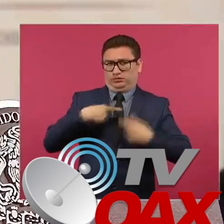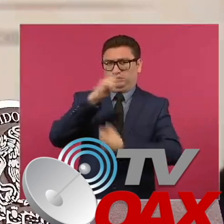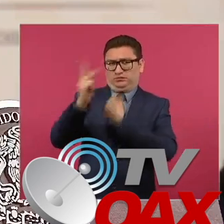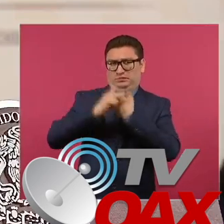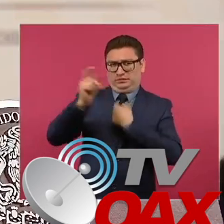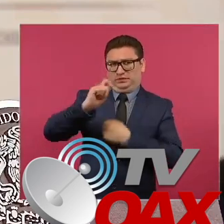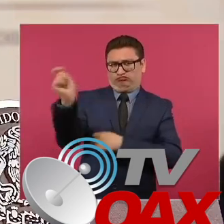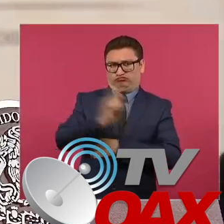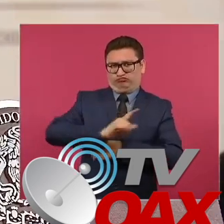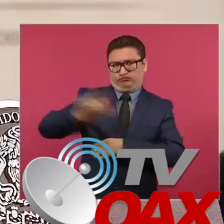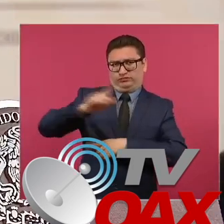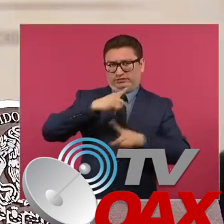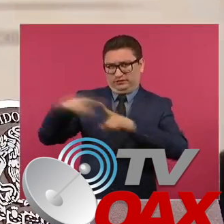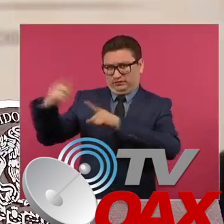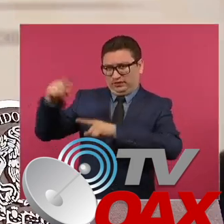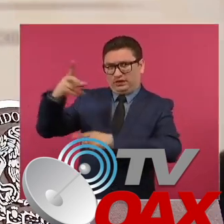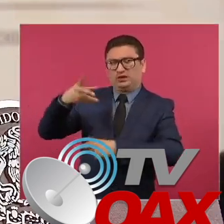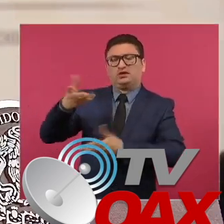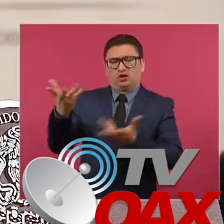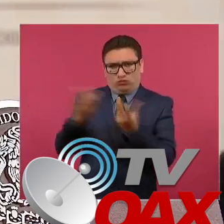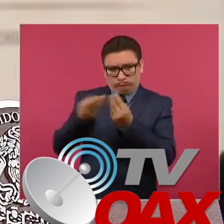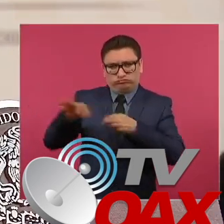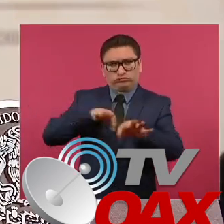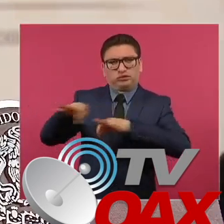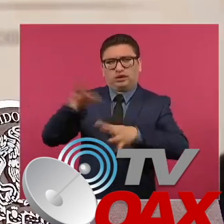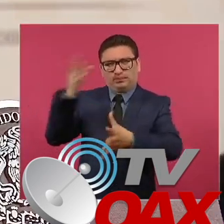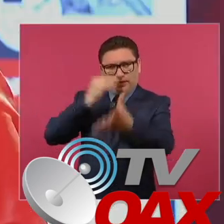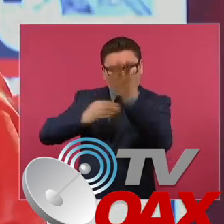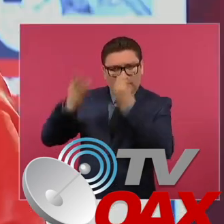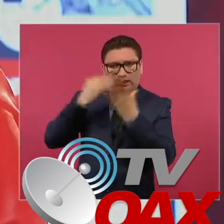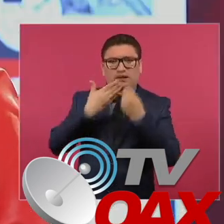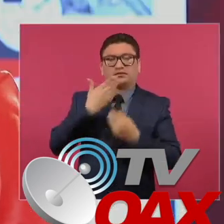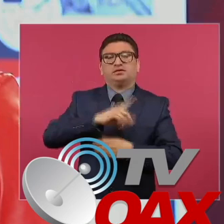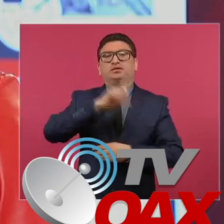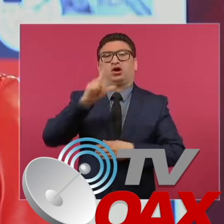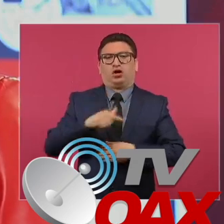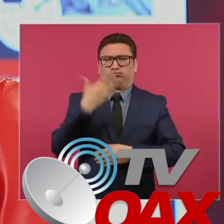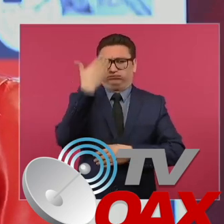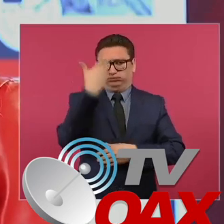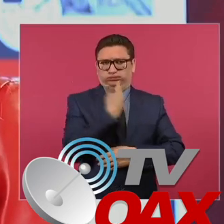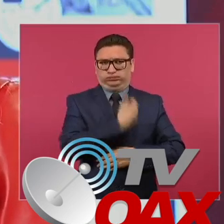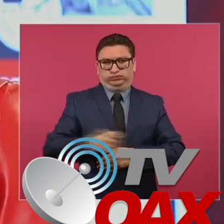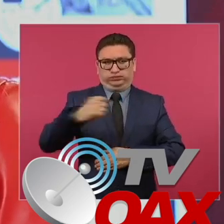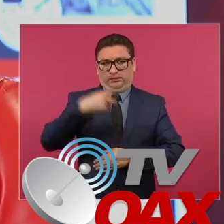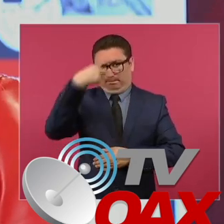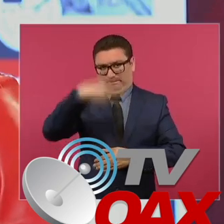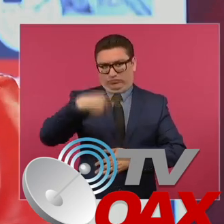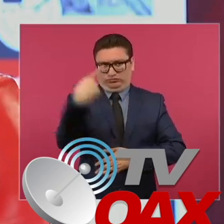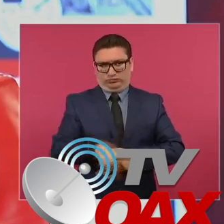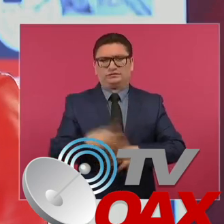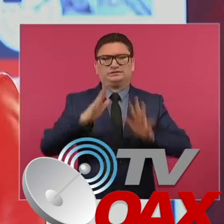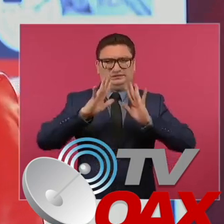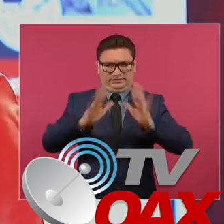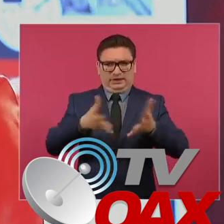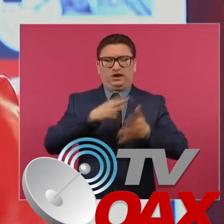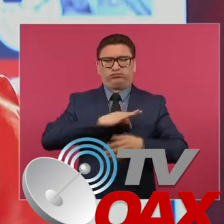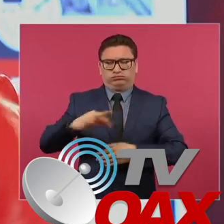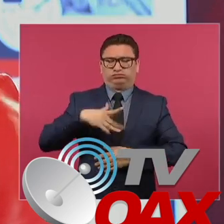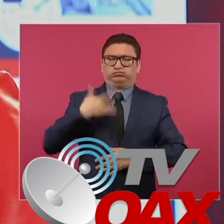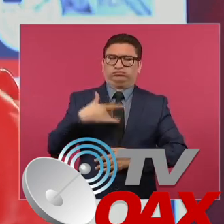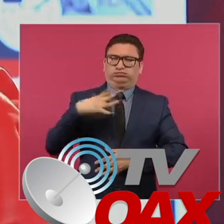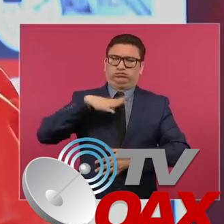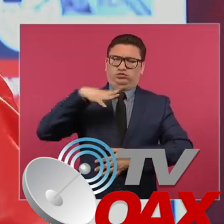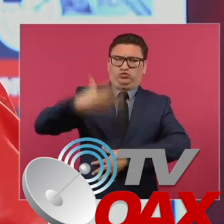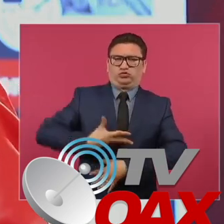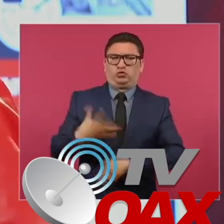de otros países que nos han ido enseñando, pero que hemos logrado desarrollar estas capacidades también en México y estamos muy orgullosos de